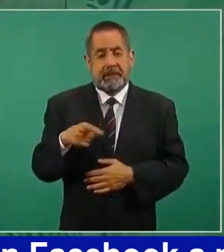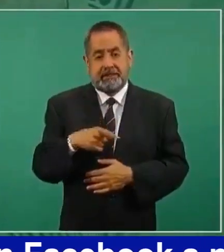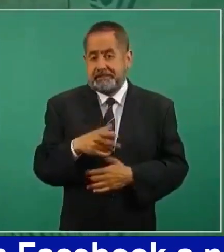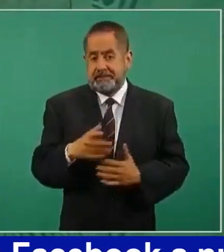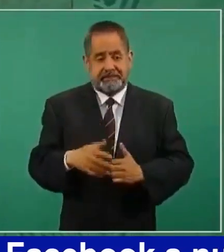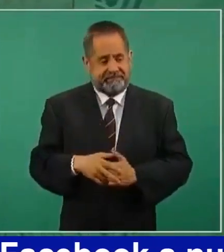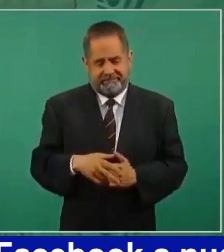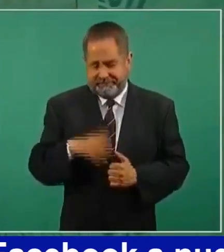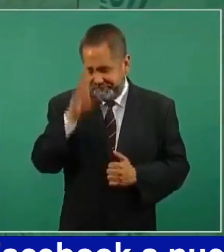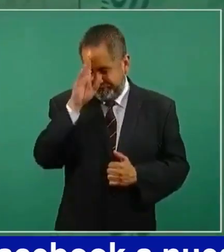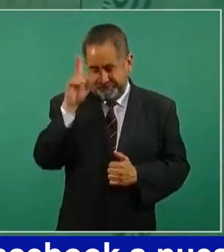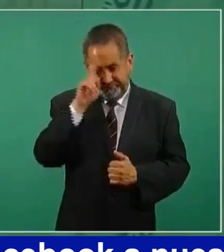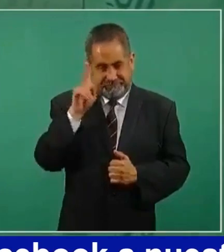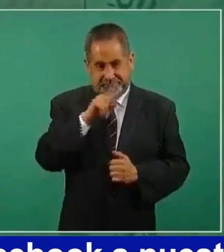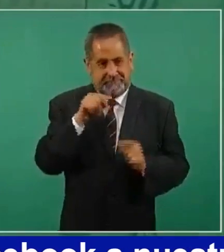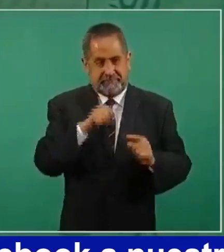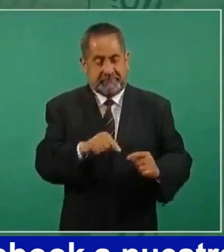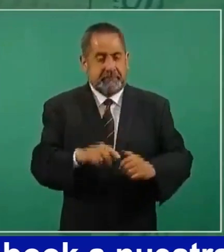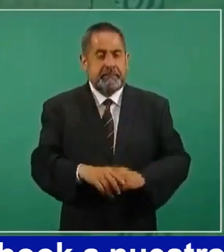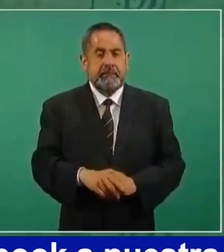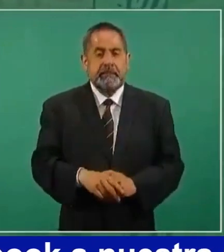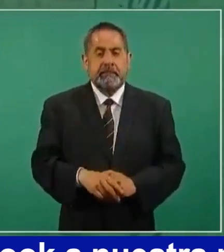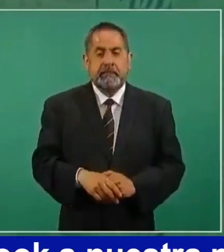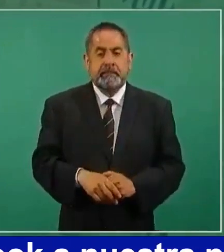en toda su expresión.